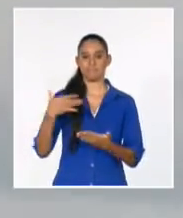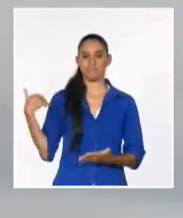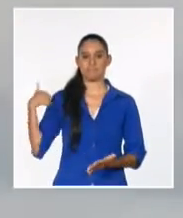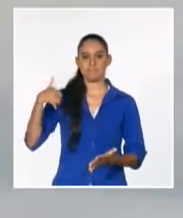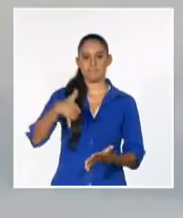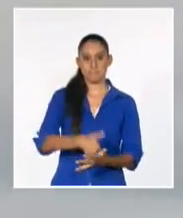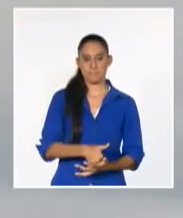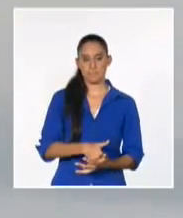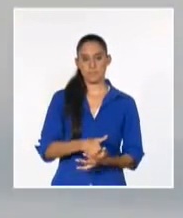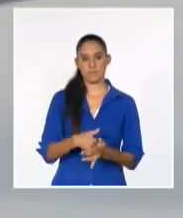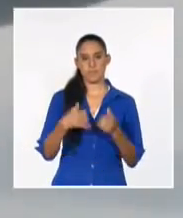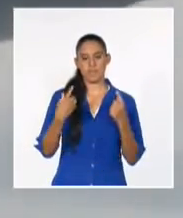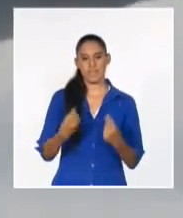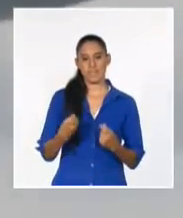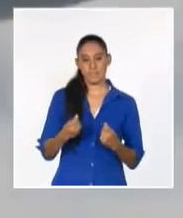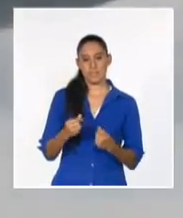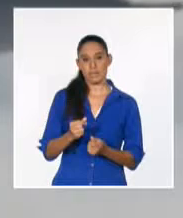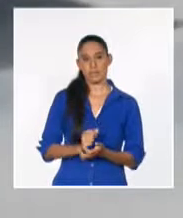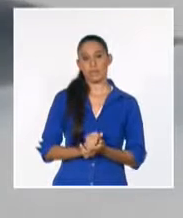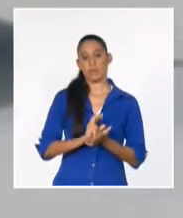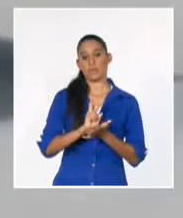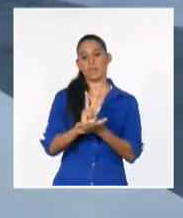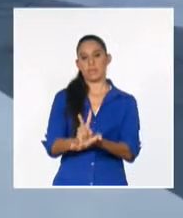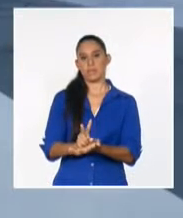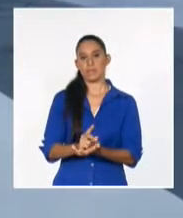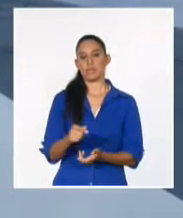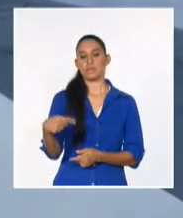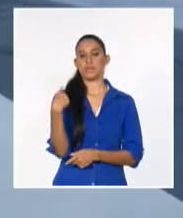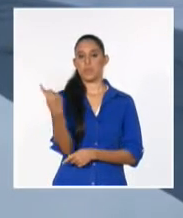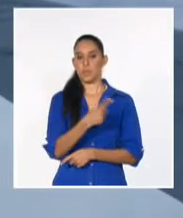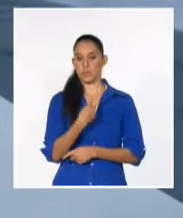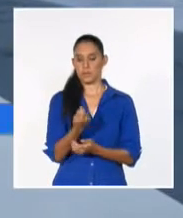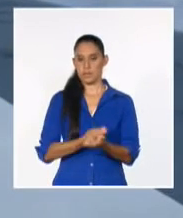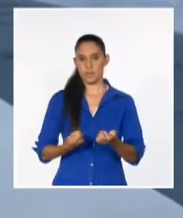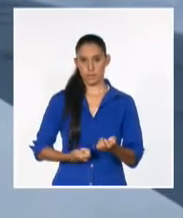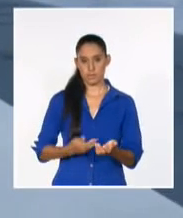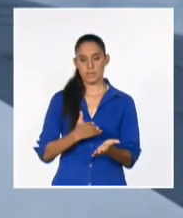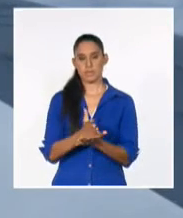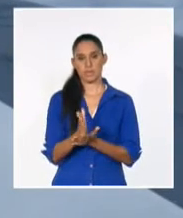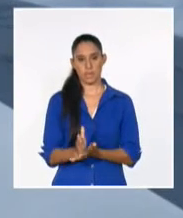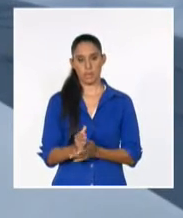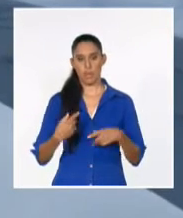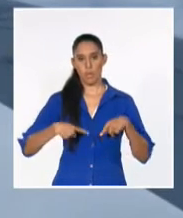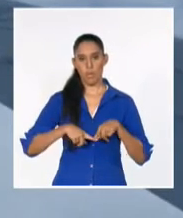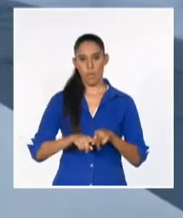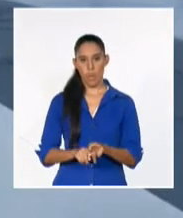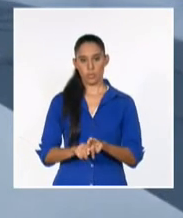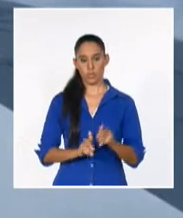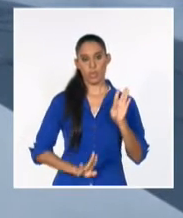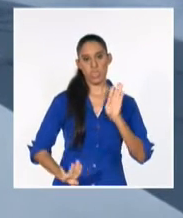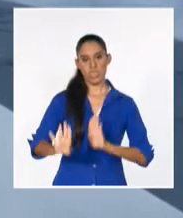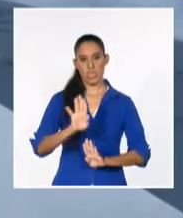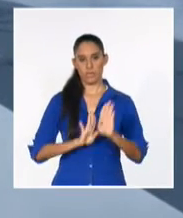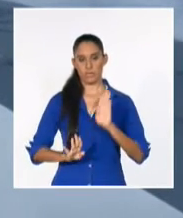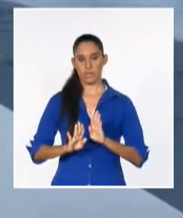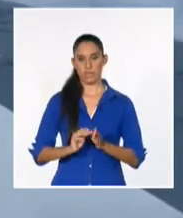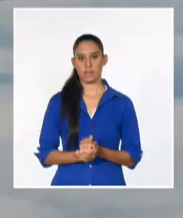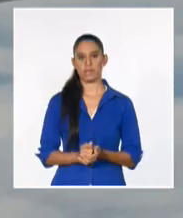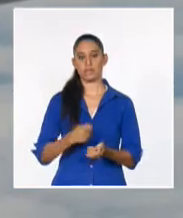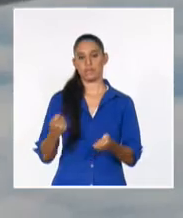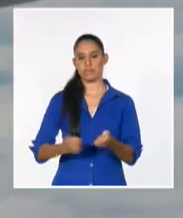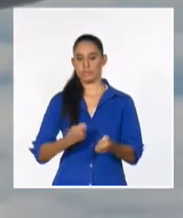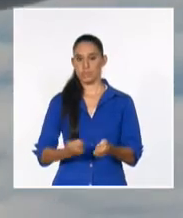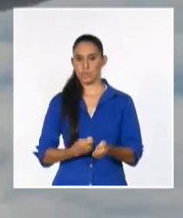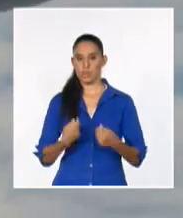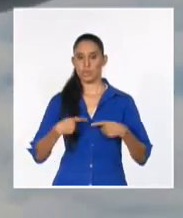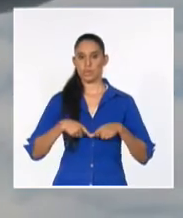visitante al decirle que vuestra lucha es nuestra lucha, estaremos junto a Ucrania todo el tiempo que haga falta, le